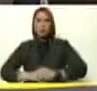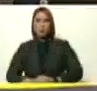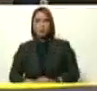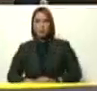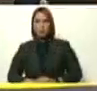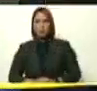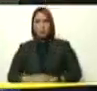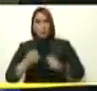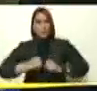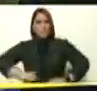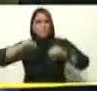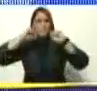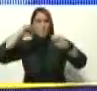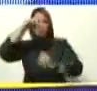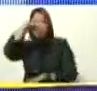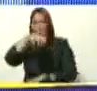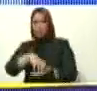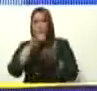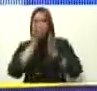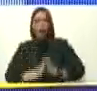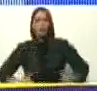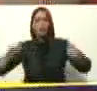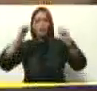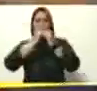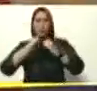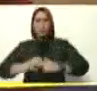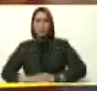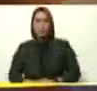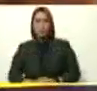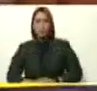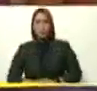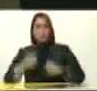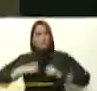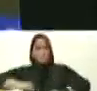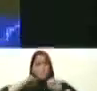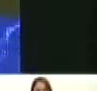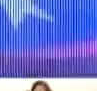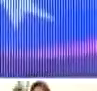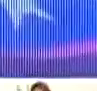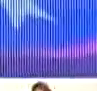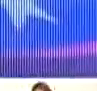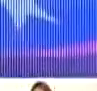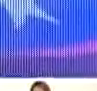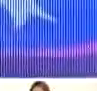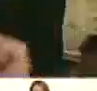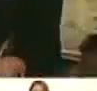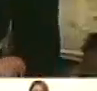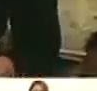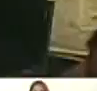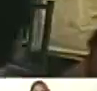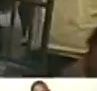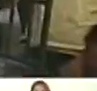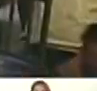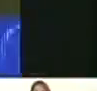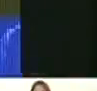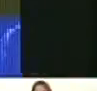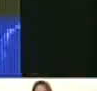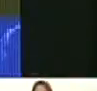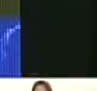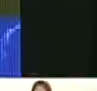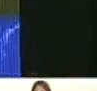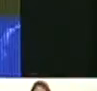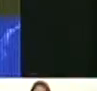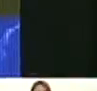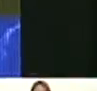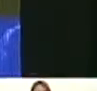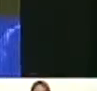viva el pueblo del estado Anzoátegui! ¡Que viva el gobernador Luis José Marcano! ¡Que viva la